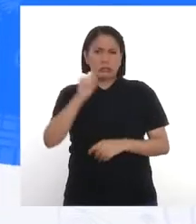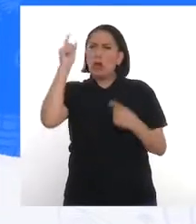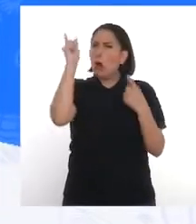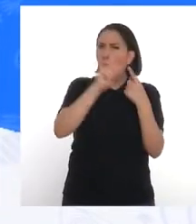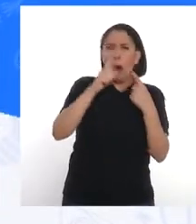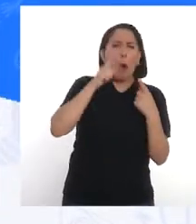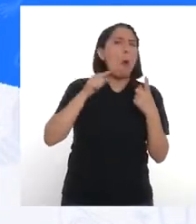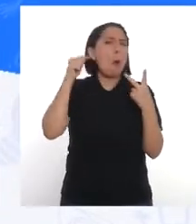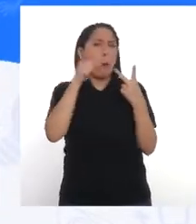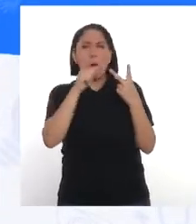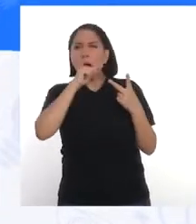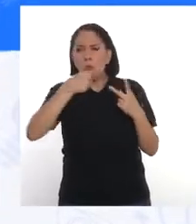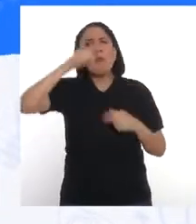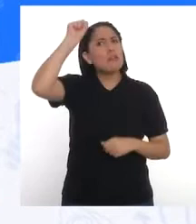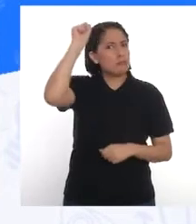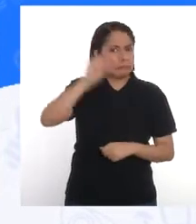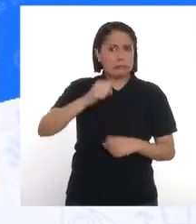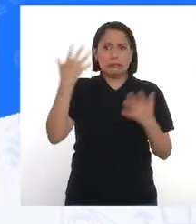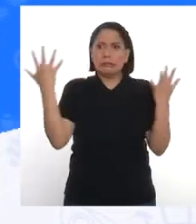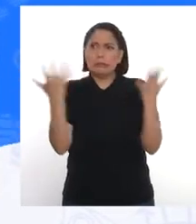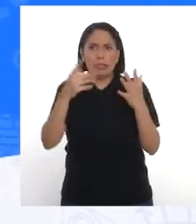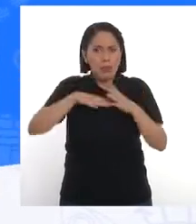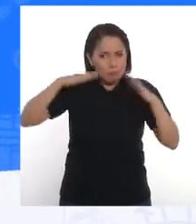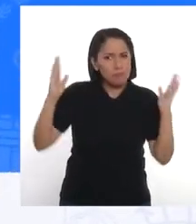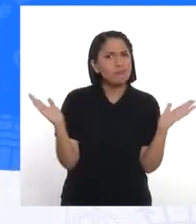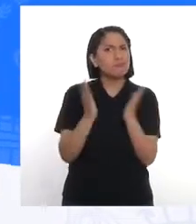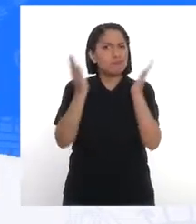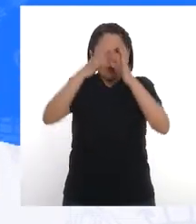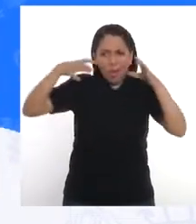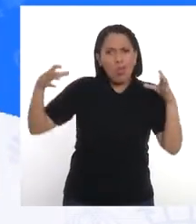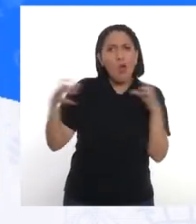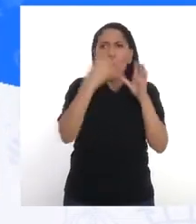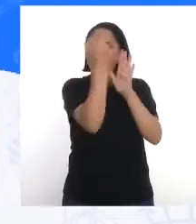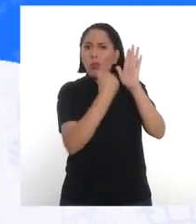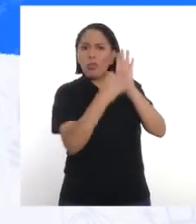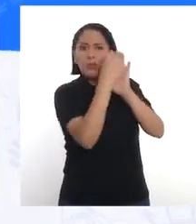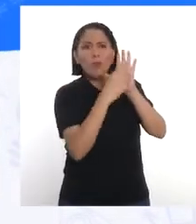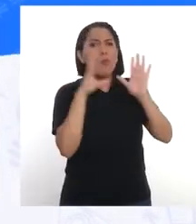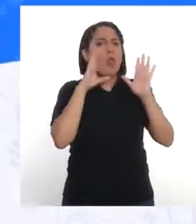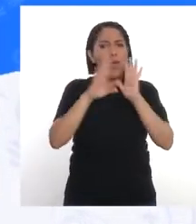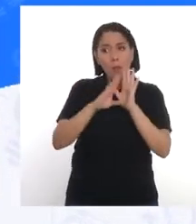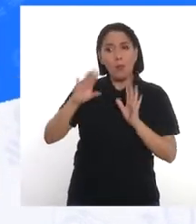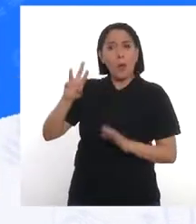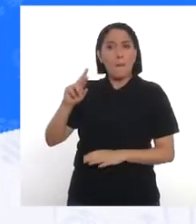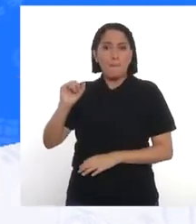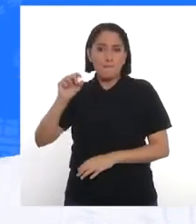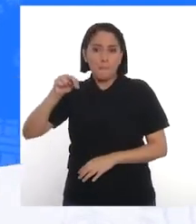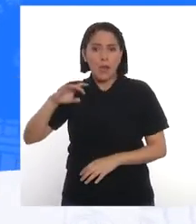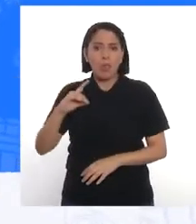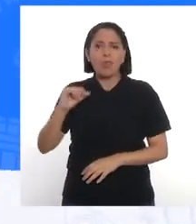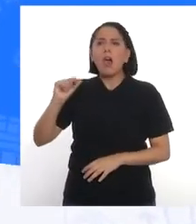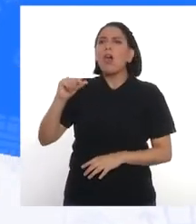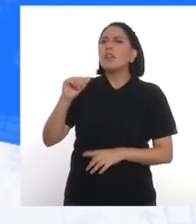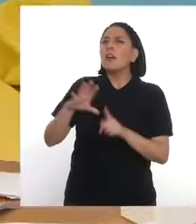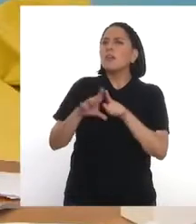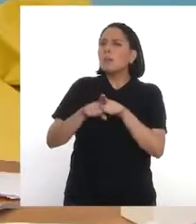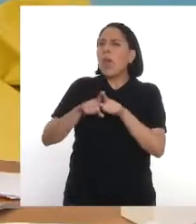hay representantes de este gran movimiento que es el cómic. Por ejemplo, está Brenda Román y está Sheila Alvarado